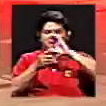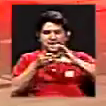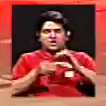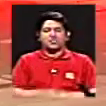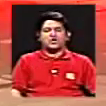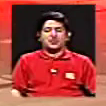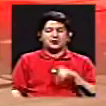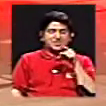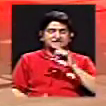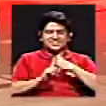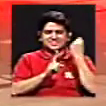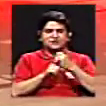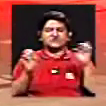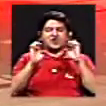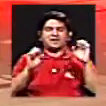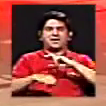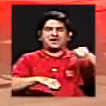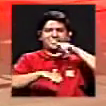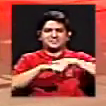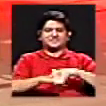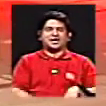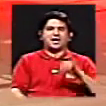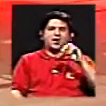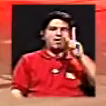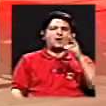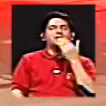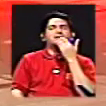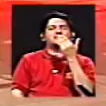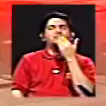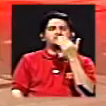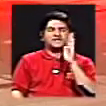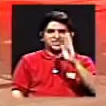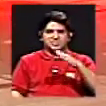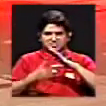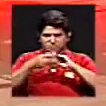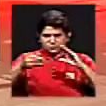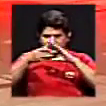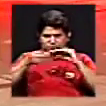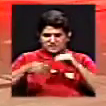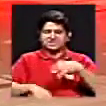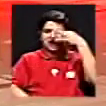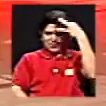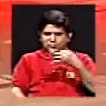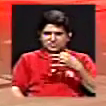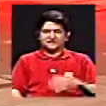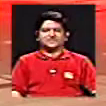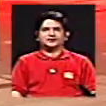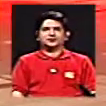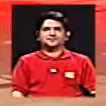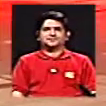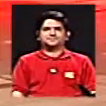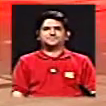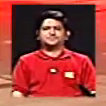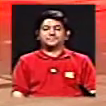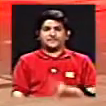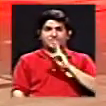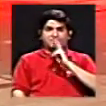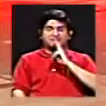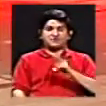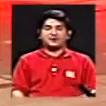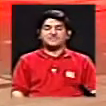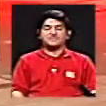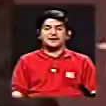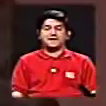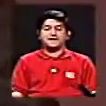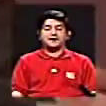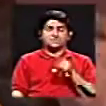nacional. Don Olman, le agradezco muchísimo sus impresiones, sus comentarios, su criterio. Ha sido realmente muy ilustrativo